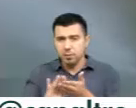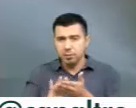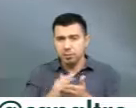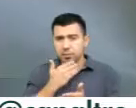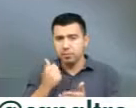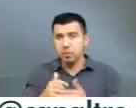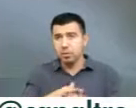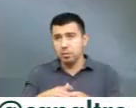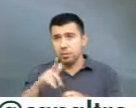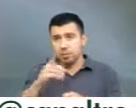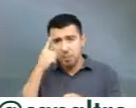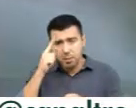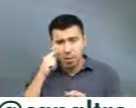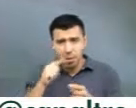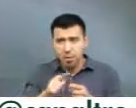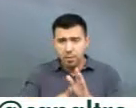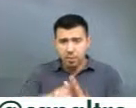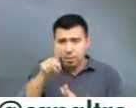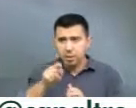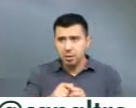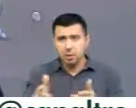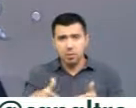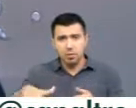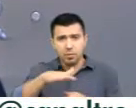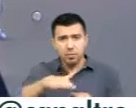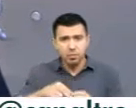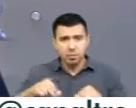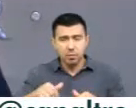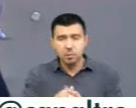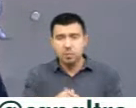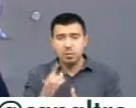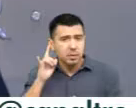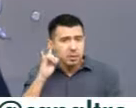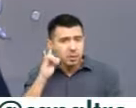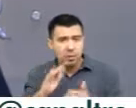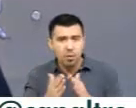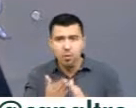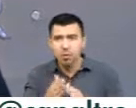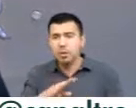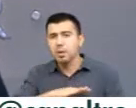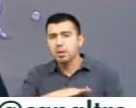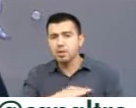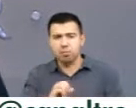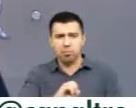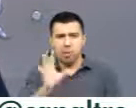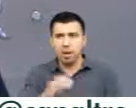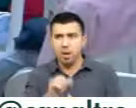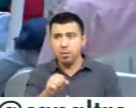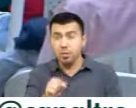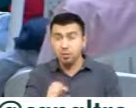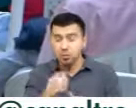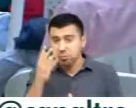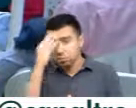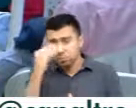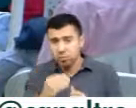del desarrollo del departamento estamos escuchando también a los alcaldes a las comunidades esas observaciones por supuesto que se van a tener en cuenta